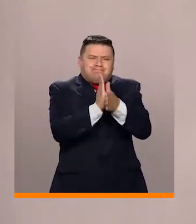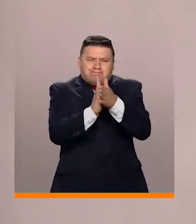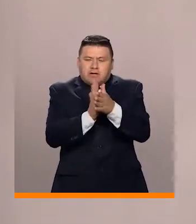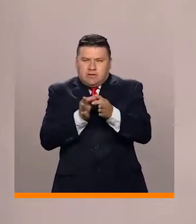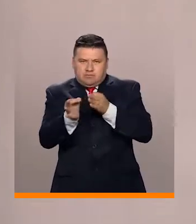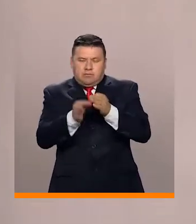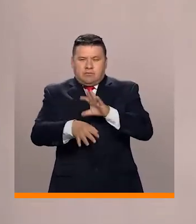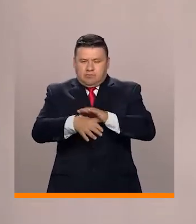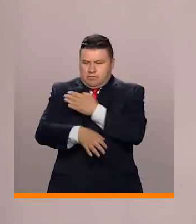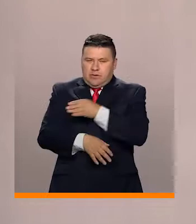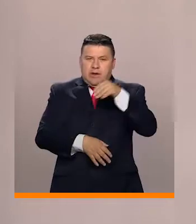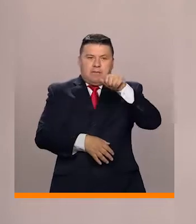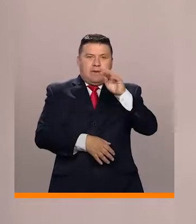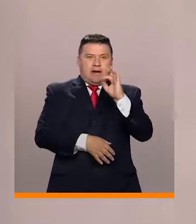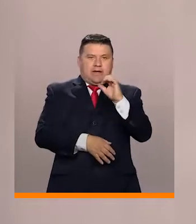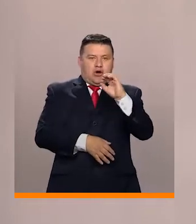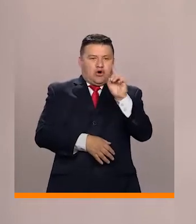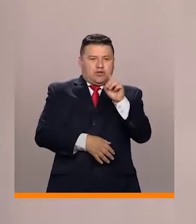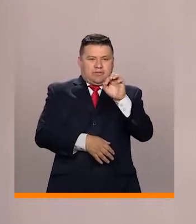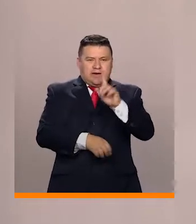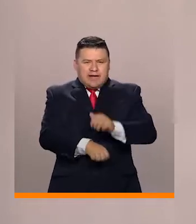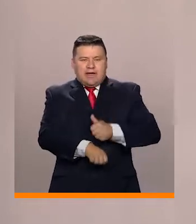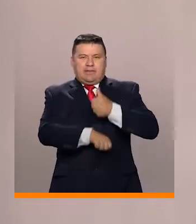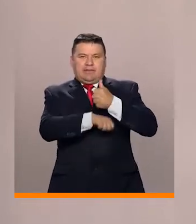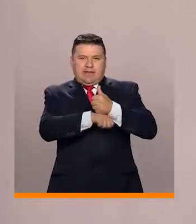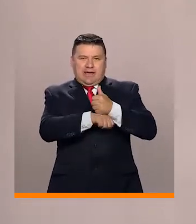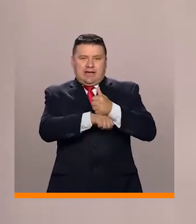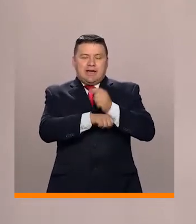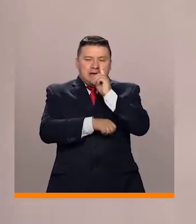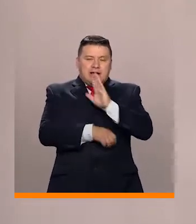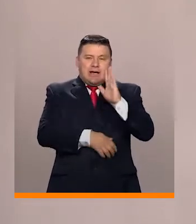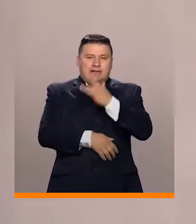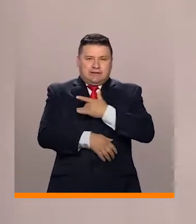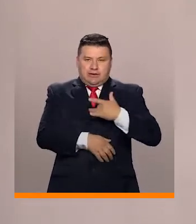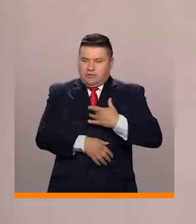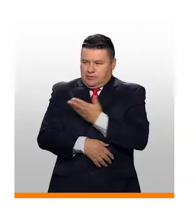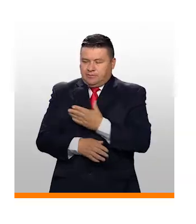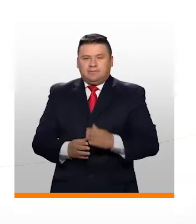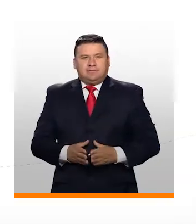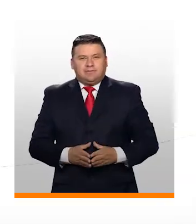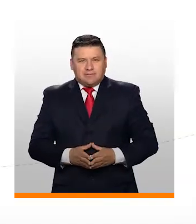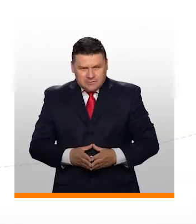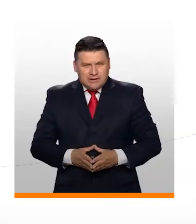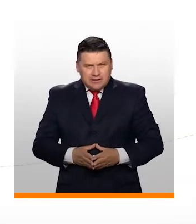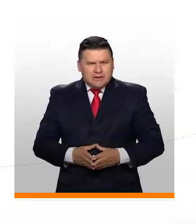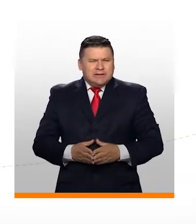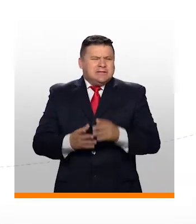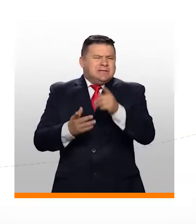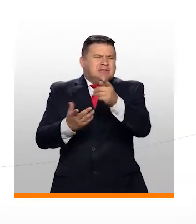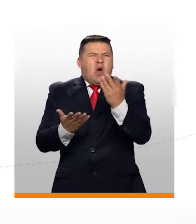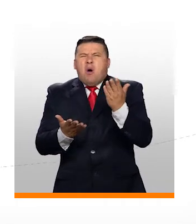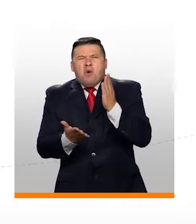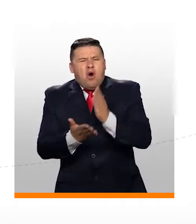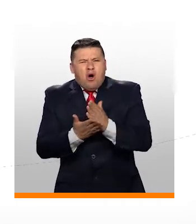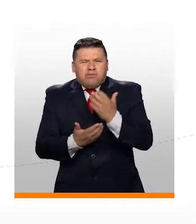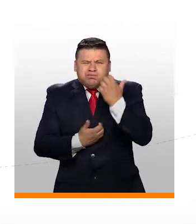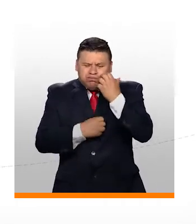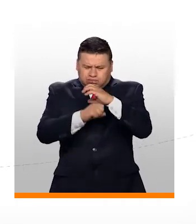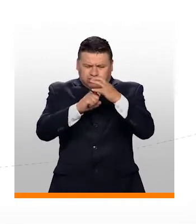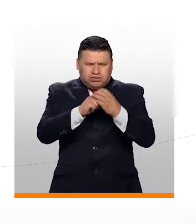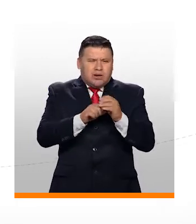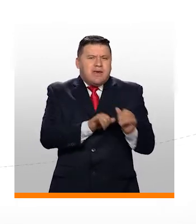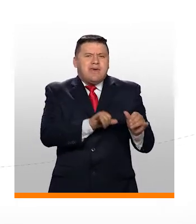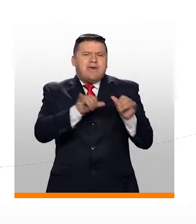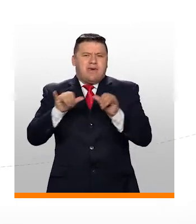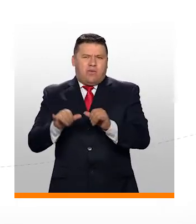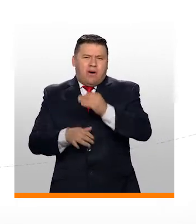continuación explicará la doctora Marta Ospina, directora del Instituto Nacional de Salud. Los síntomas de la enfermedad por